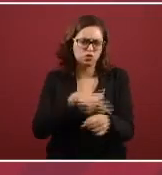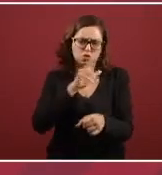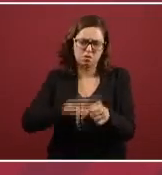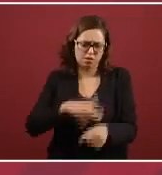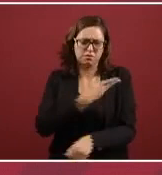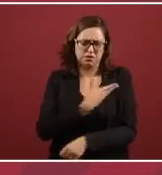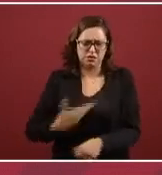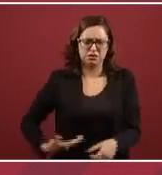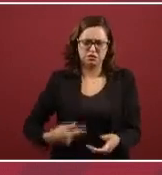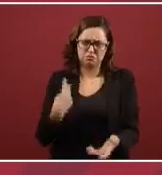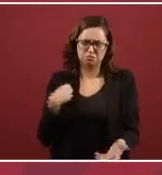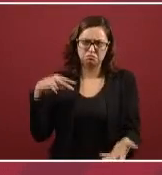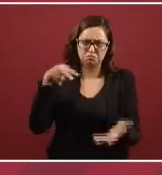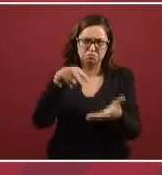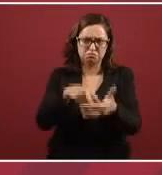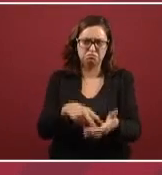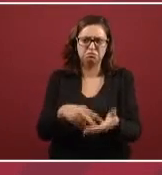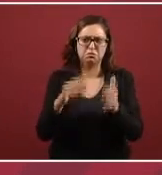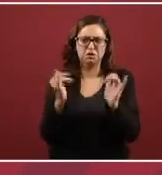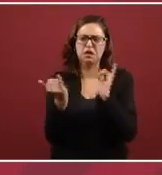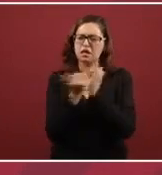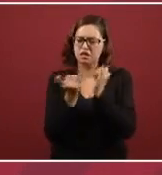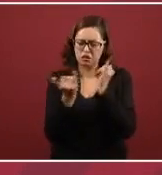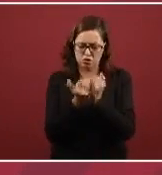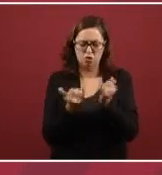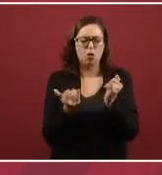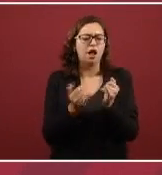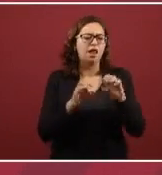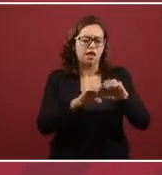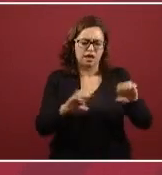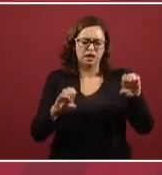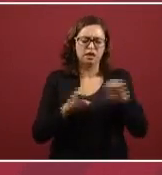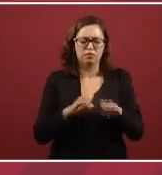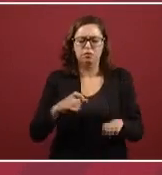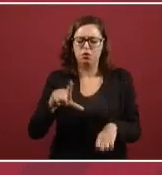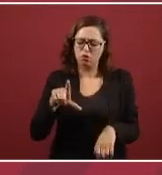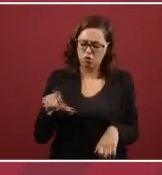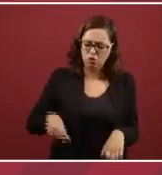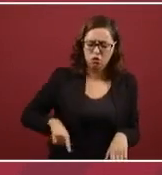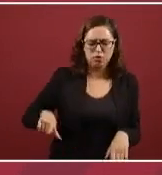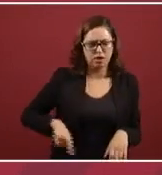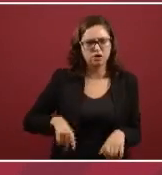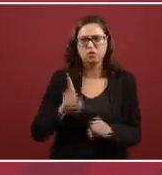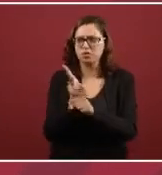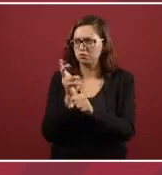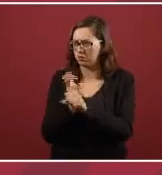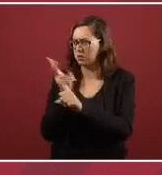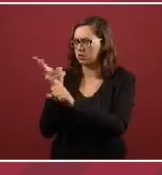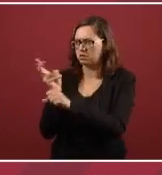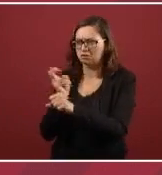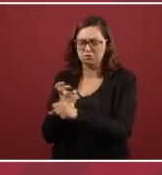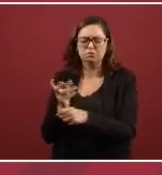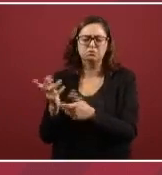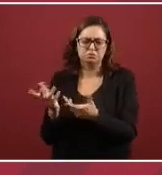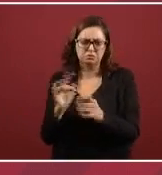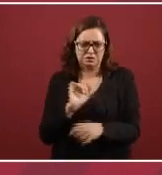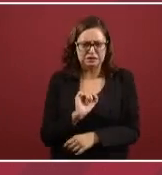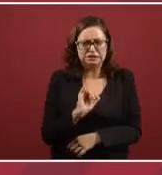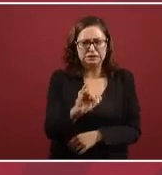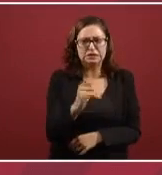y la presencia del cuerpo diplomático, efectivamente, y de integrantes del gabinete y además invitados, será solamente en una